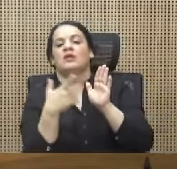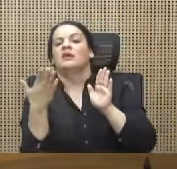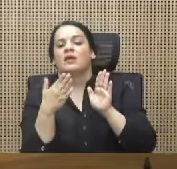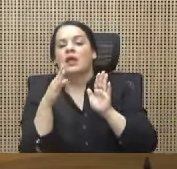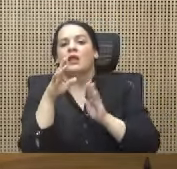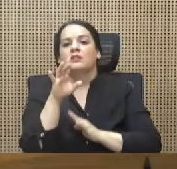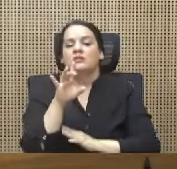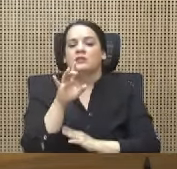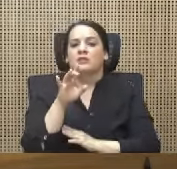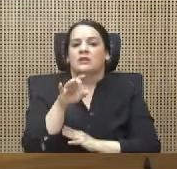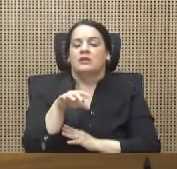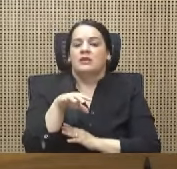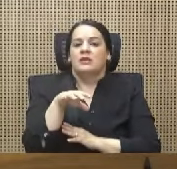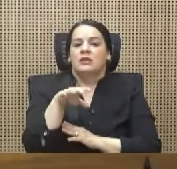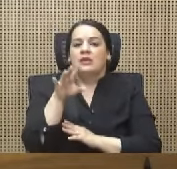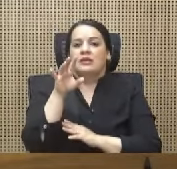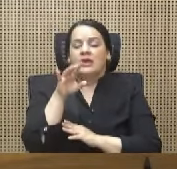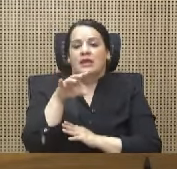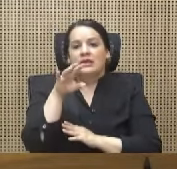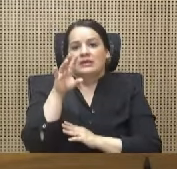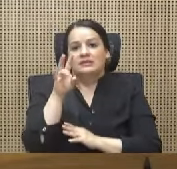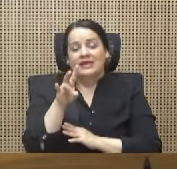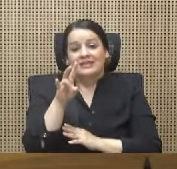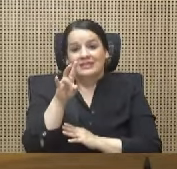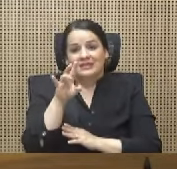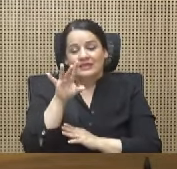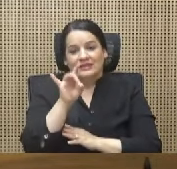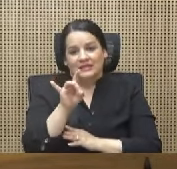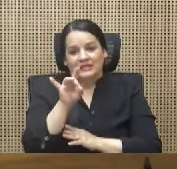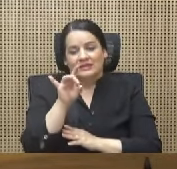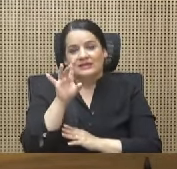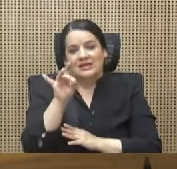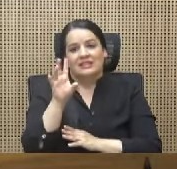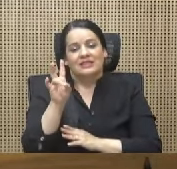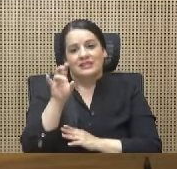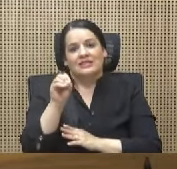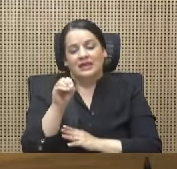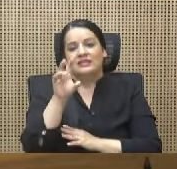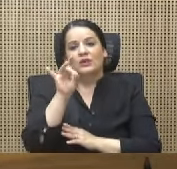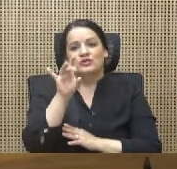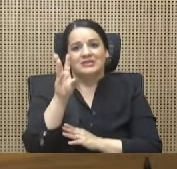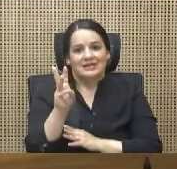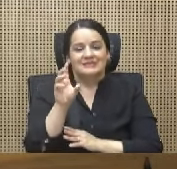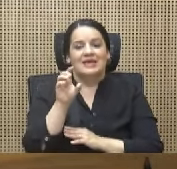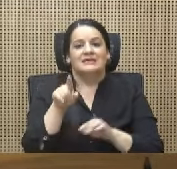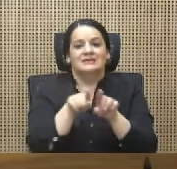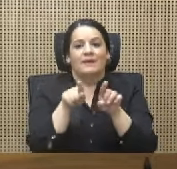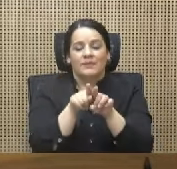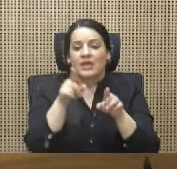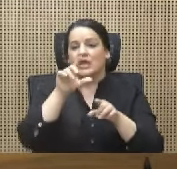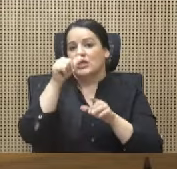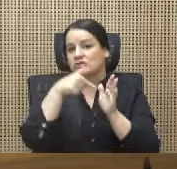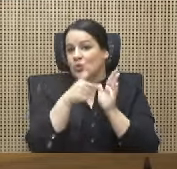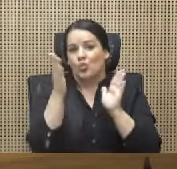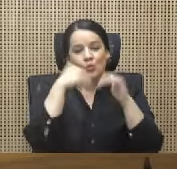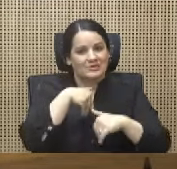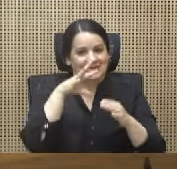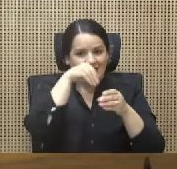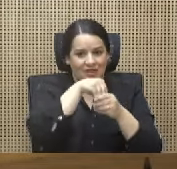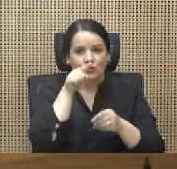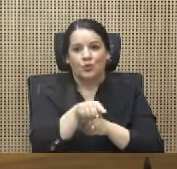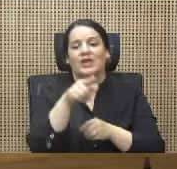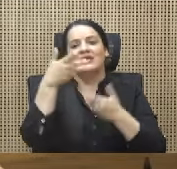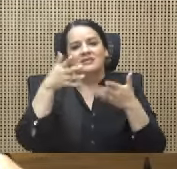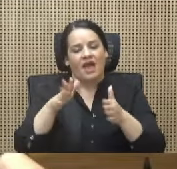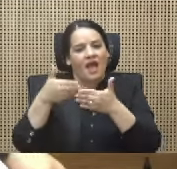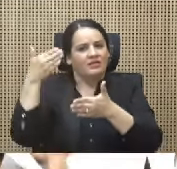ver, no contempla ese concepto. Ese concepto está en otra legislación que ya les hice referencia previamente. Y por eso, diputadas